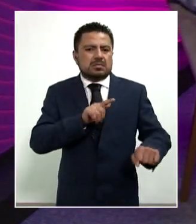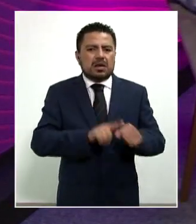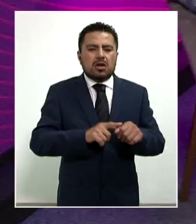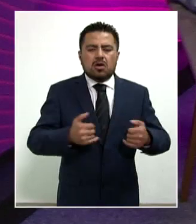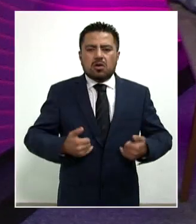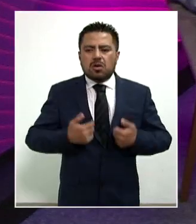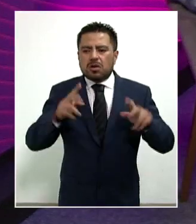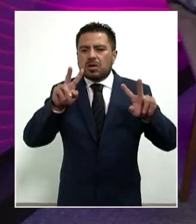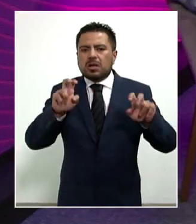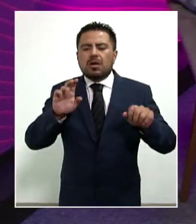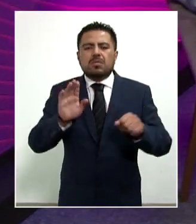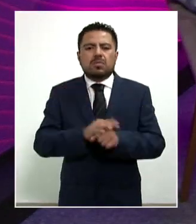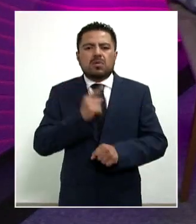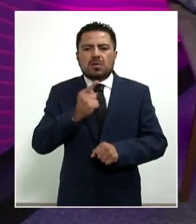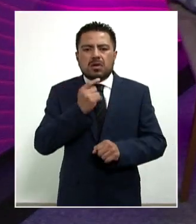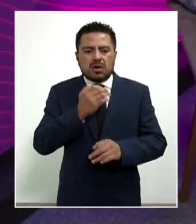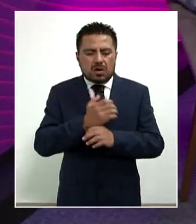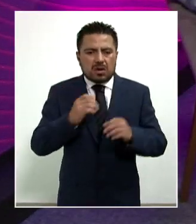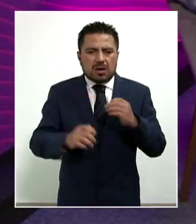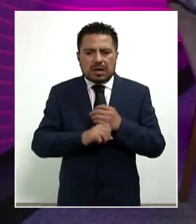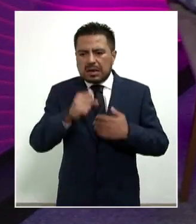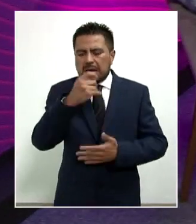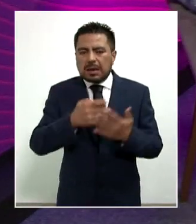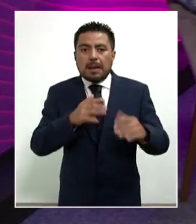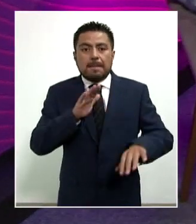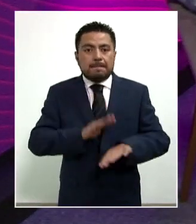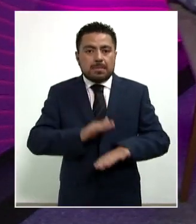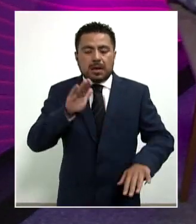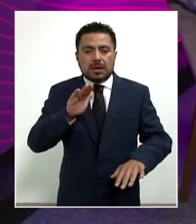de jóvenes, porque una de las cosas que más